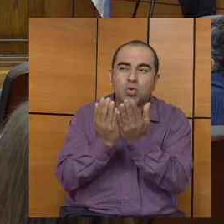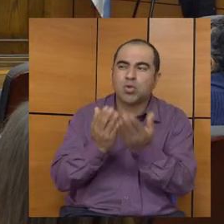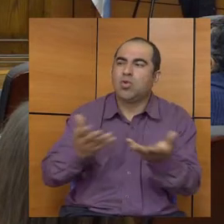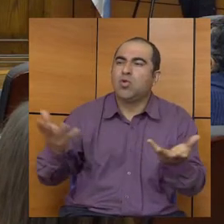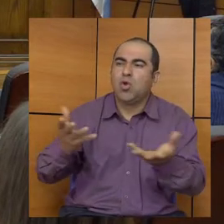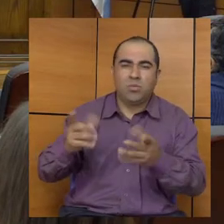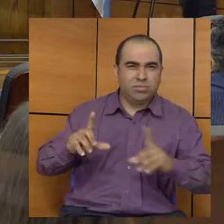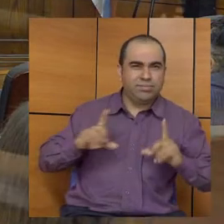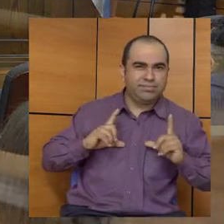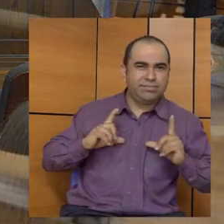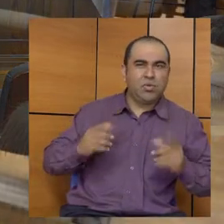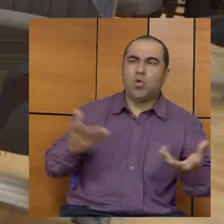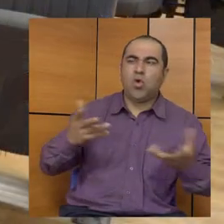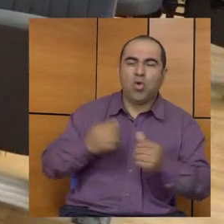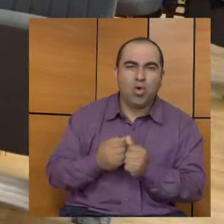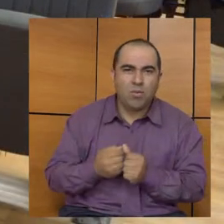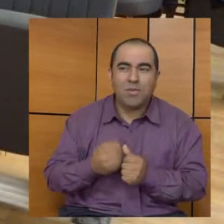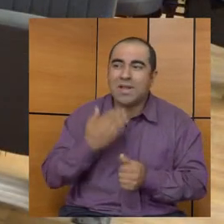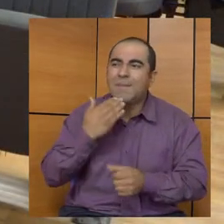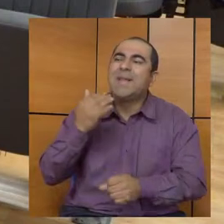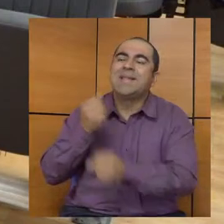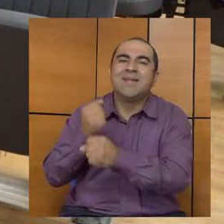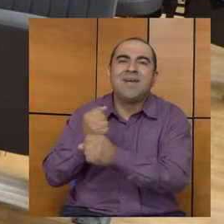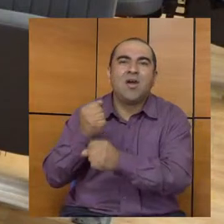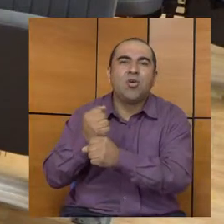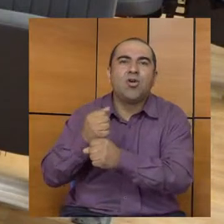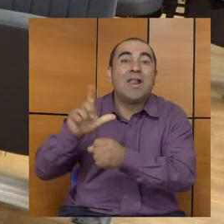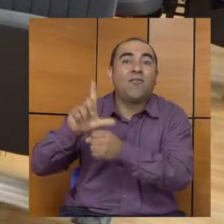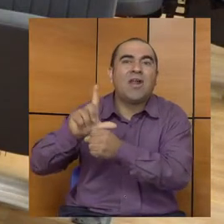laboral anterior. ¿Qué nos encontramos?